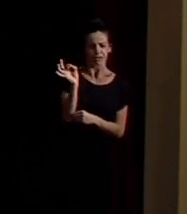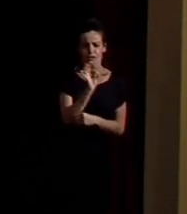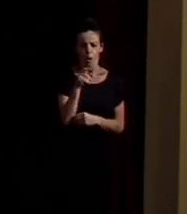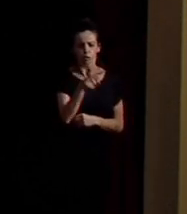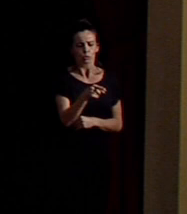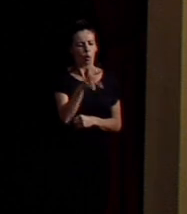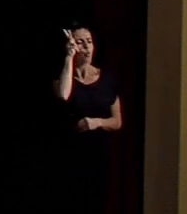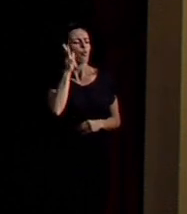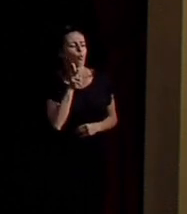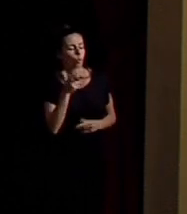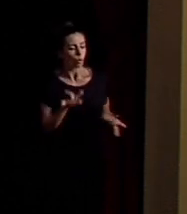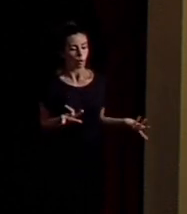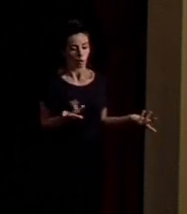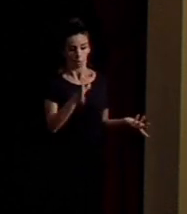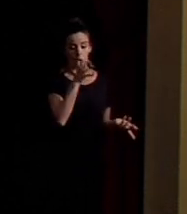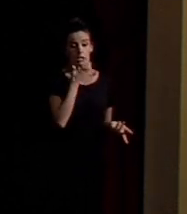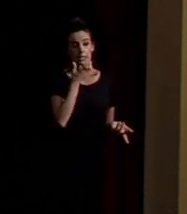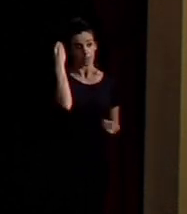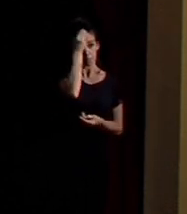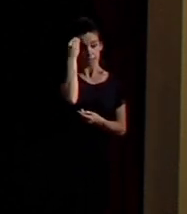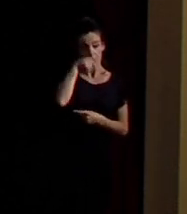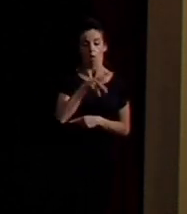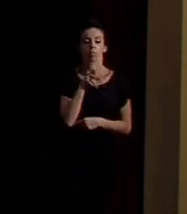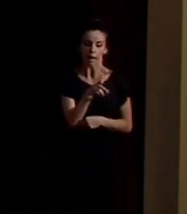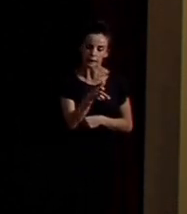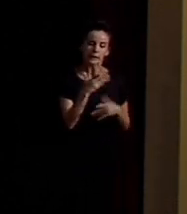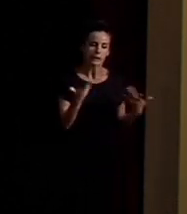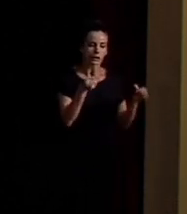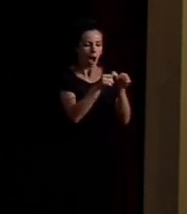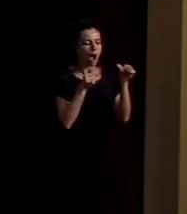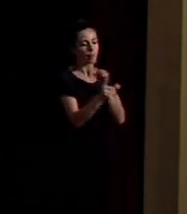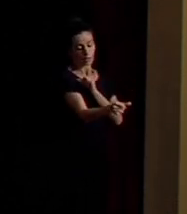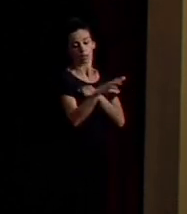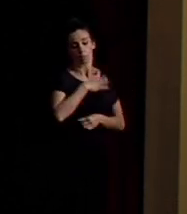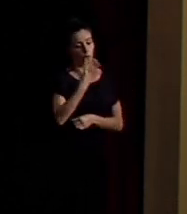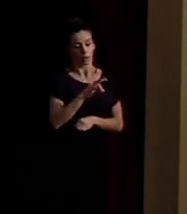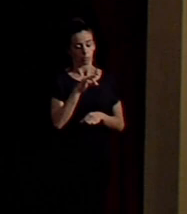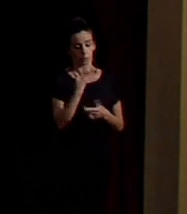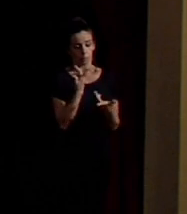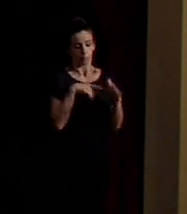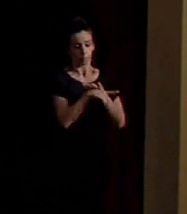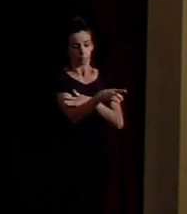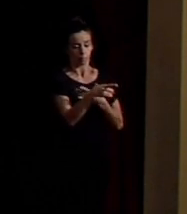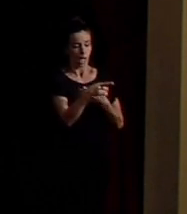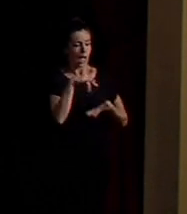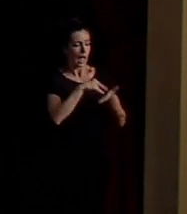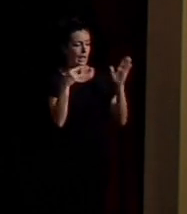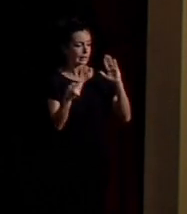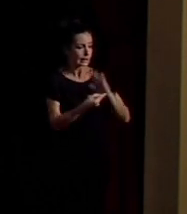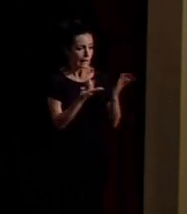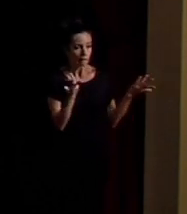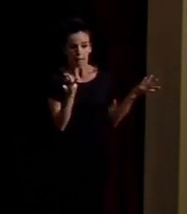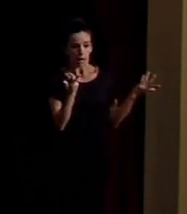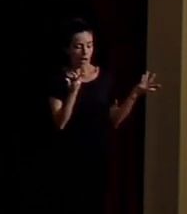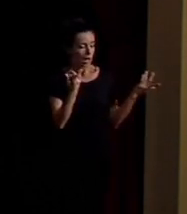privilegio? Porque, claro, si entendemos que es un derecho, pues a partir de ahí podemos desarrollar pues cualquier tipo de estrategia regulacionista